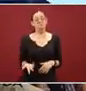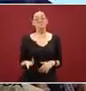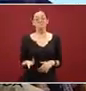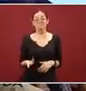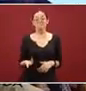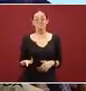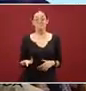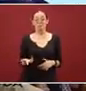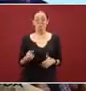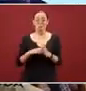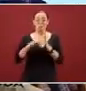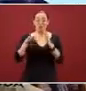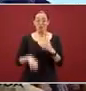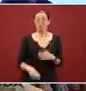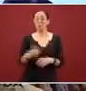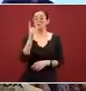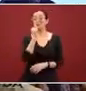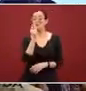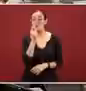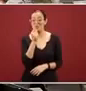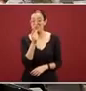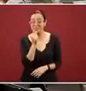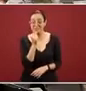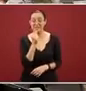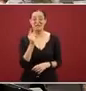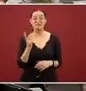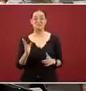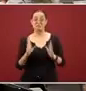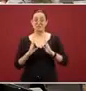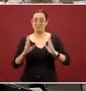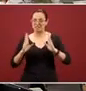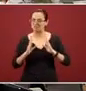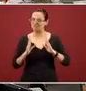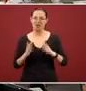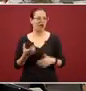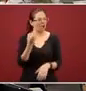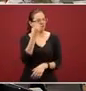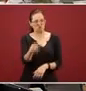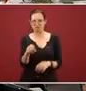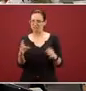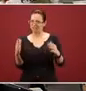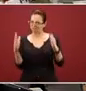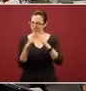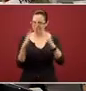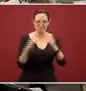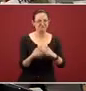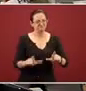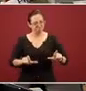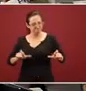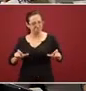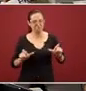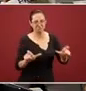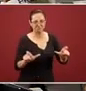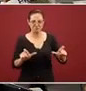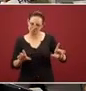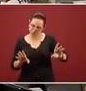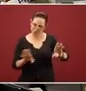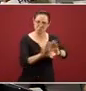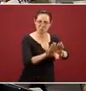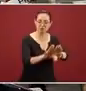como el uso de fuerza policíaca, fuerza pública, para forzar el aislamiento de las